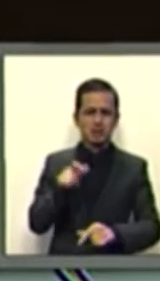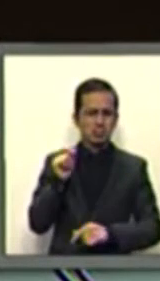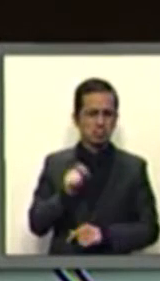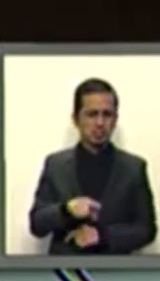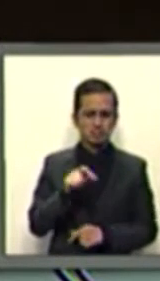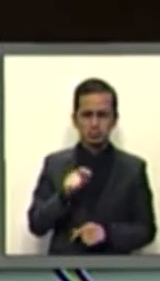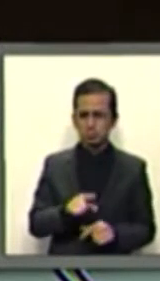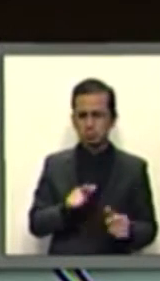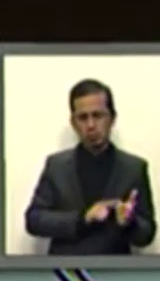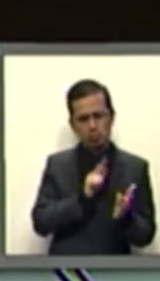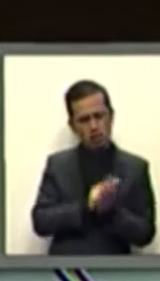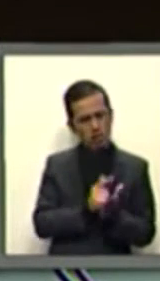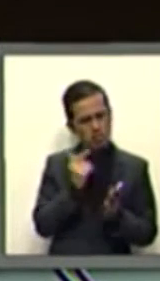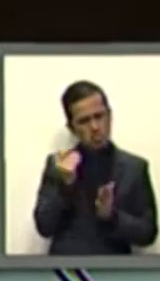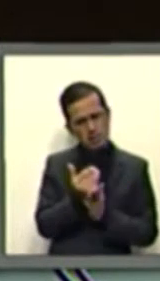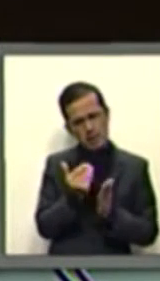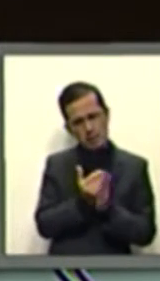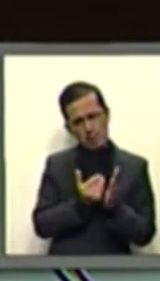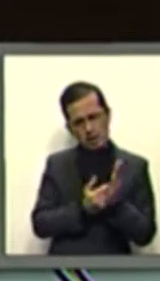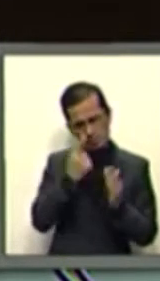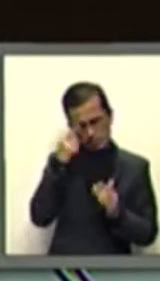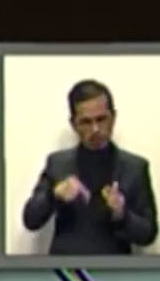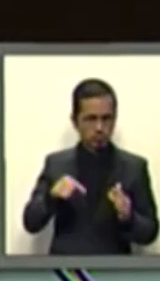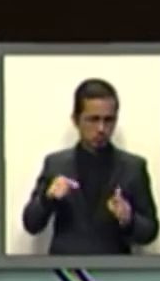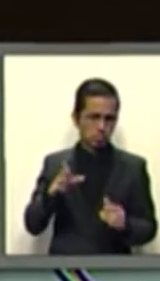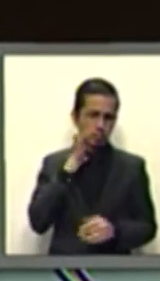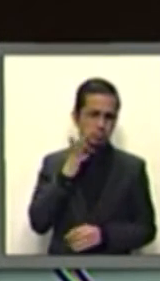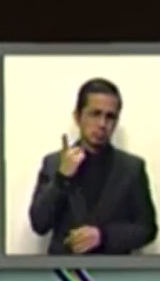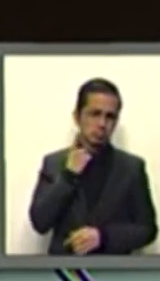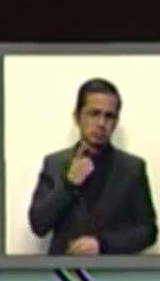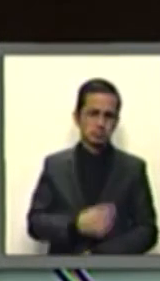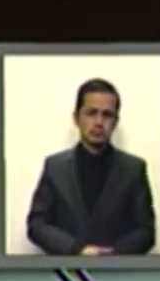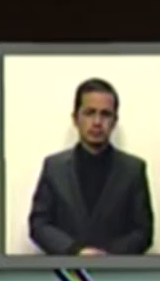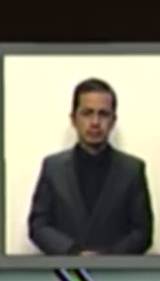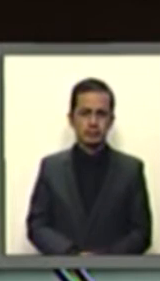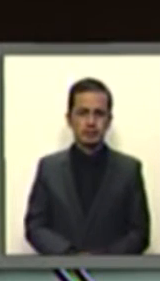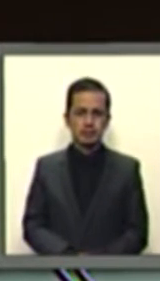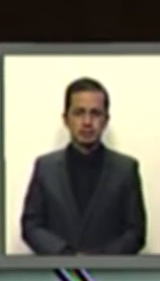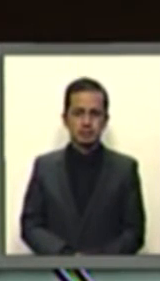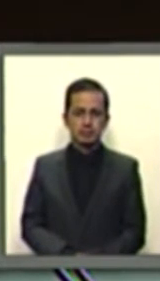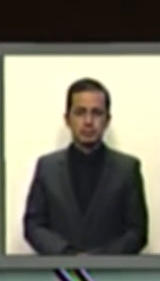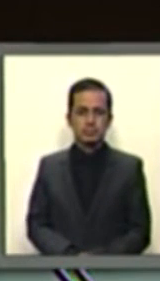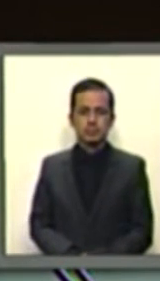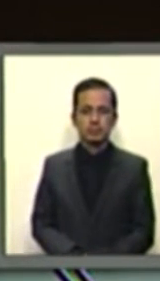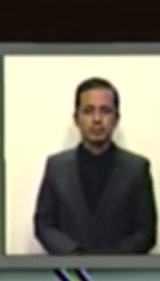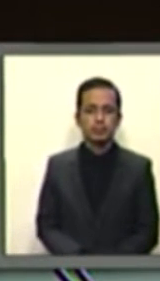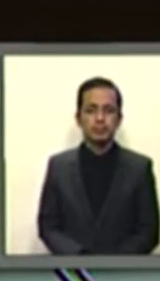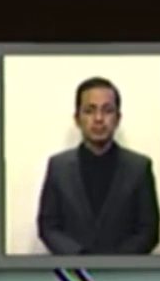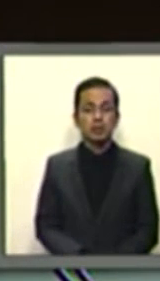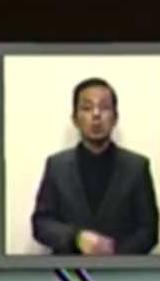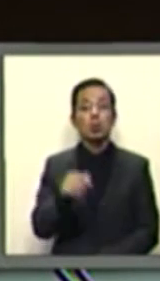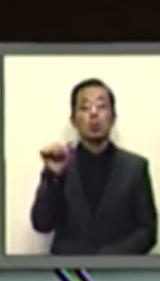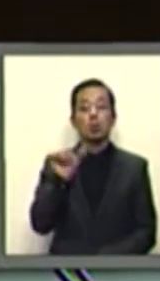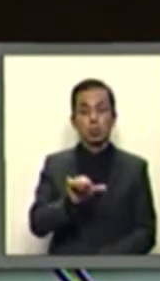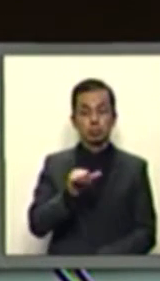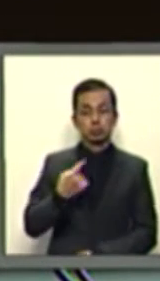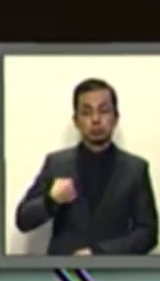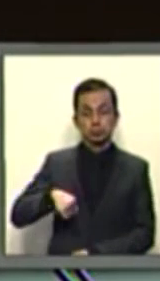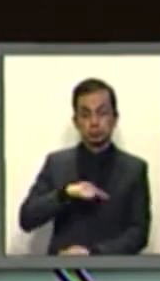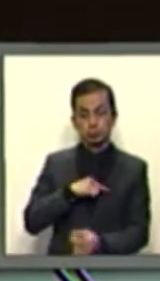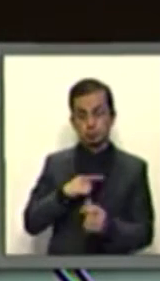este congreso para esta cámara de diputados hoy el partido de la Revolución